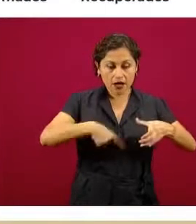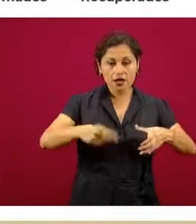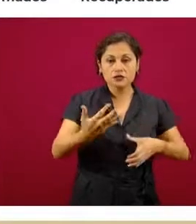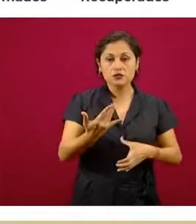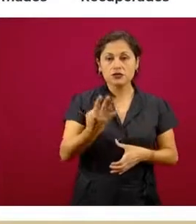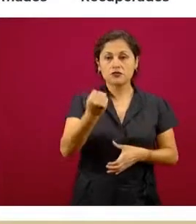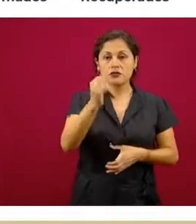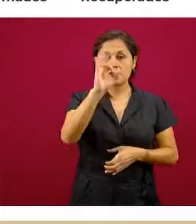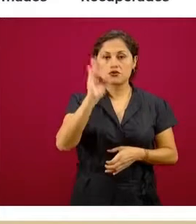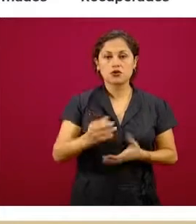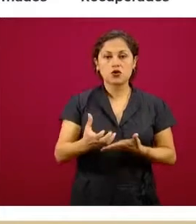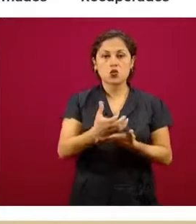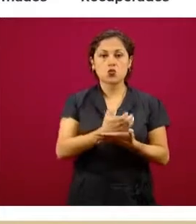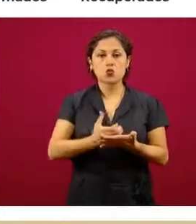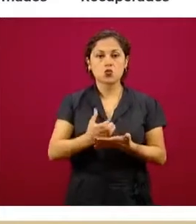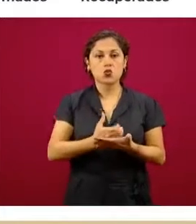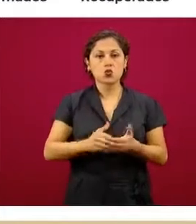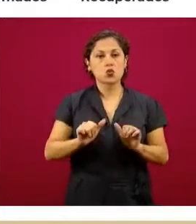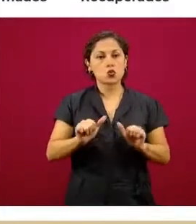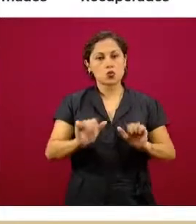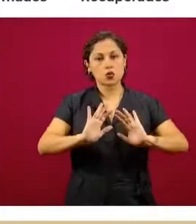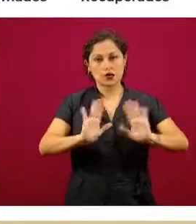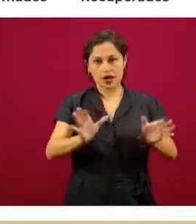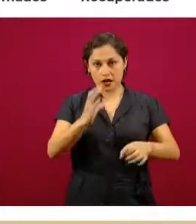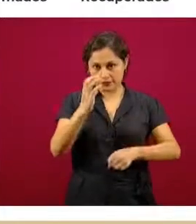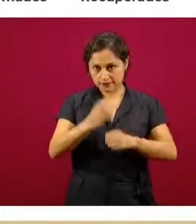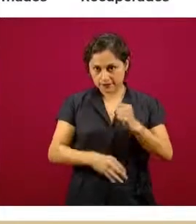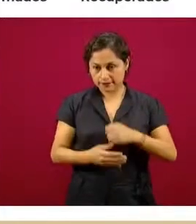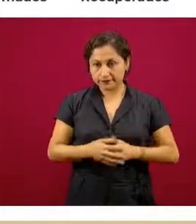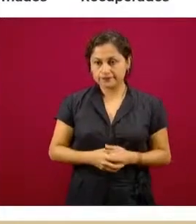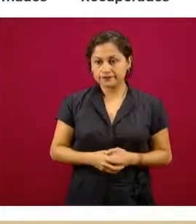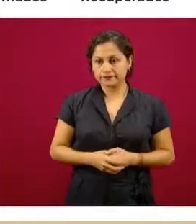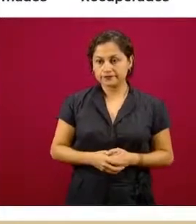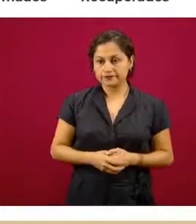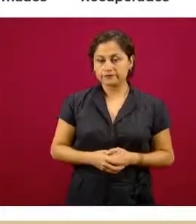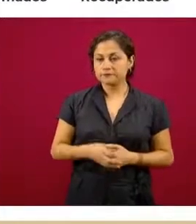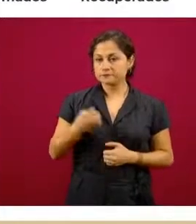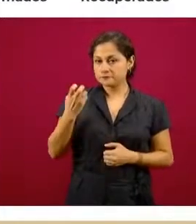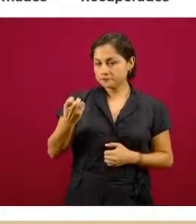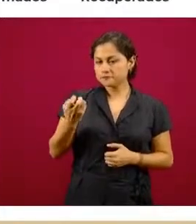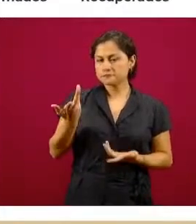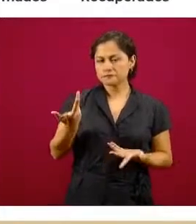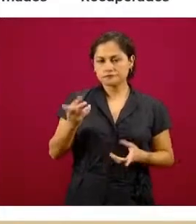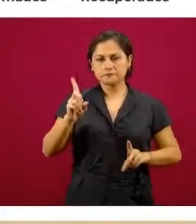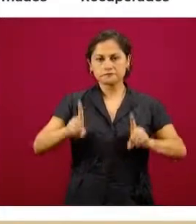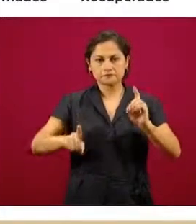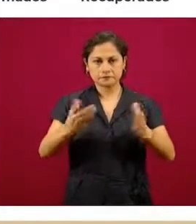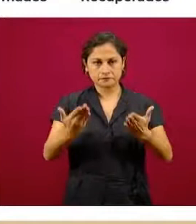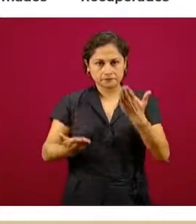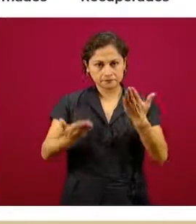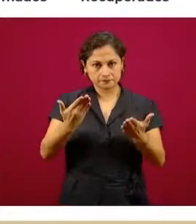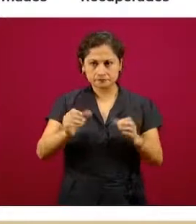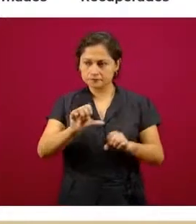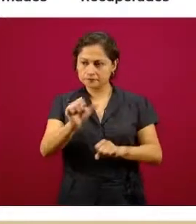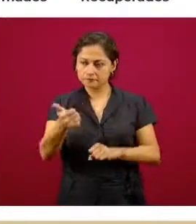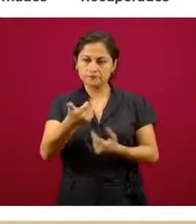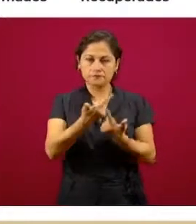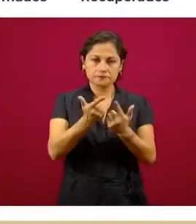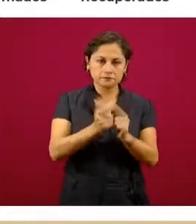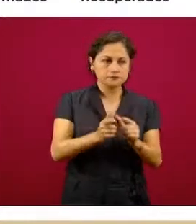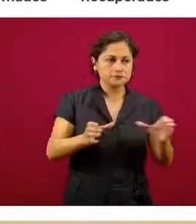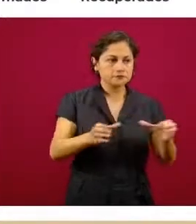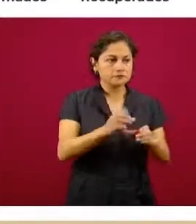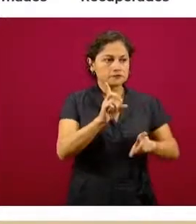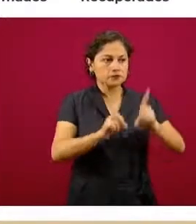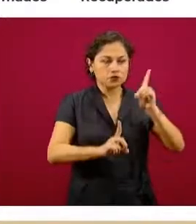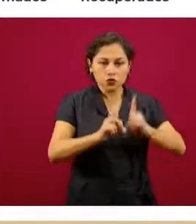casos confirmados. Este número se puede estimar en base a otros grupos, se puede también tomar todos los sospechosos, se puede tomar